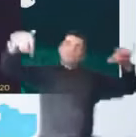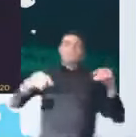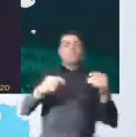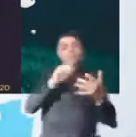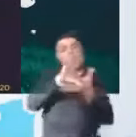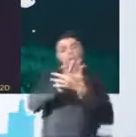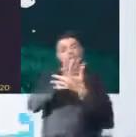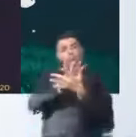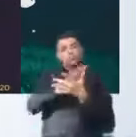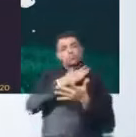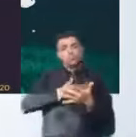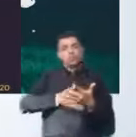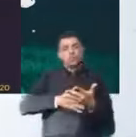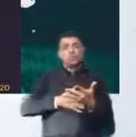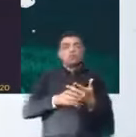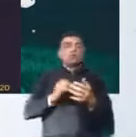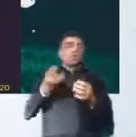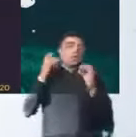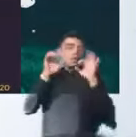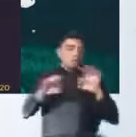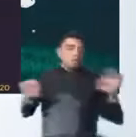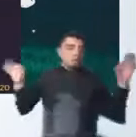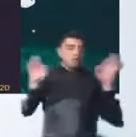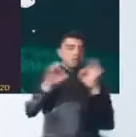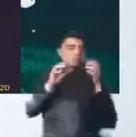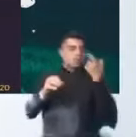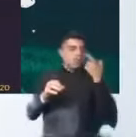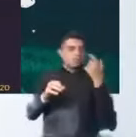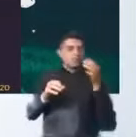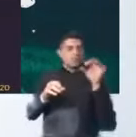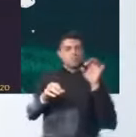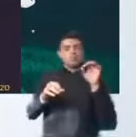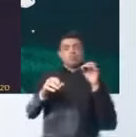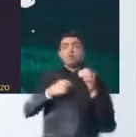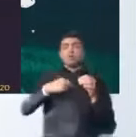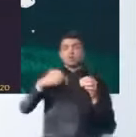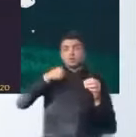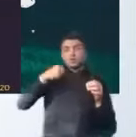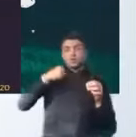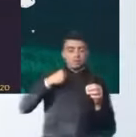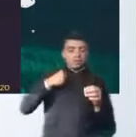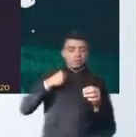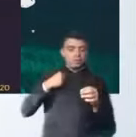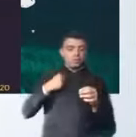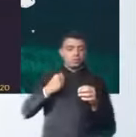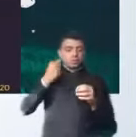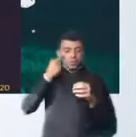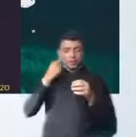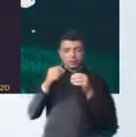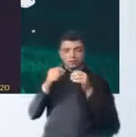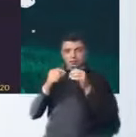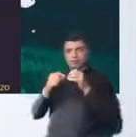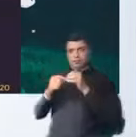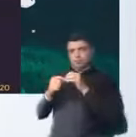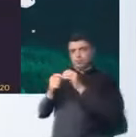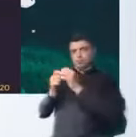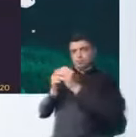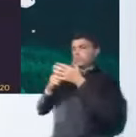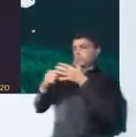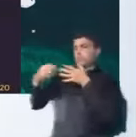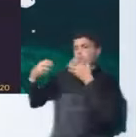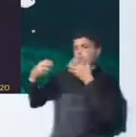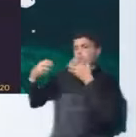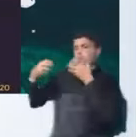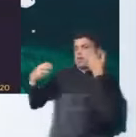Algo importante y algo para resaltar es que aquí tenemos una imagen de las enfermedades y de los